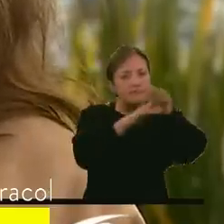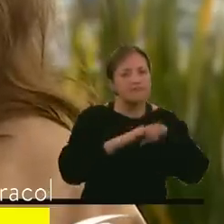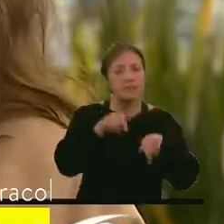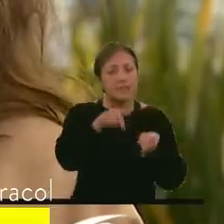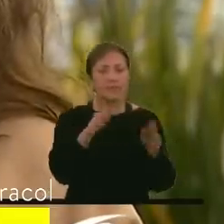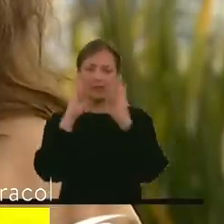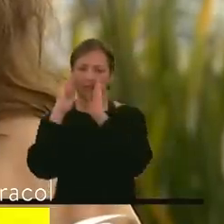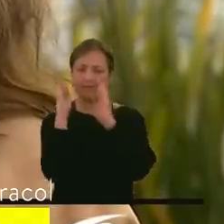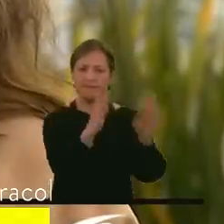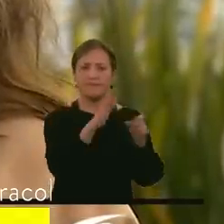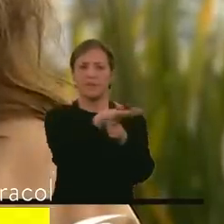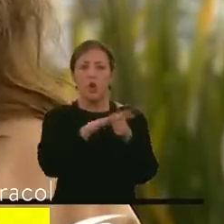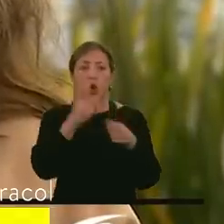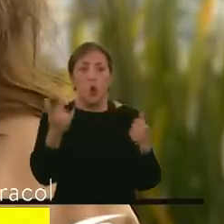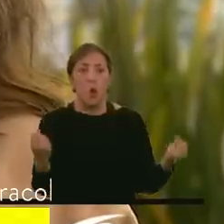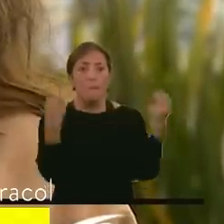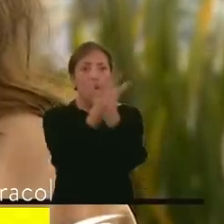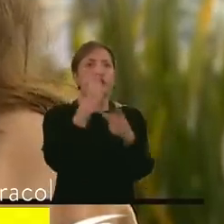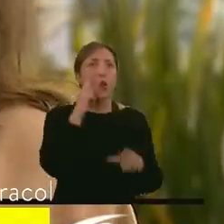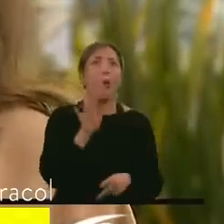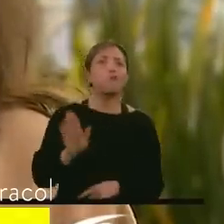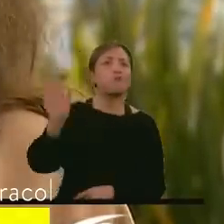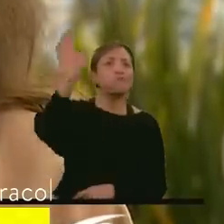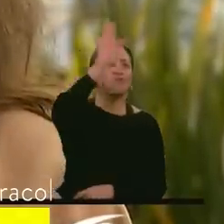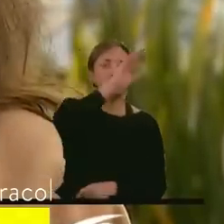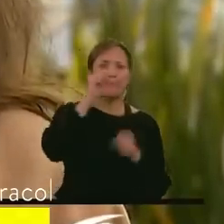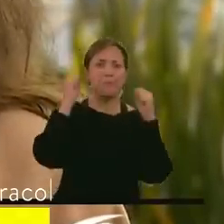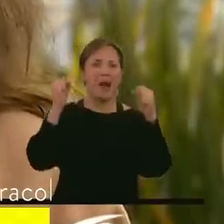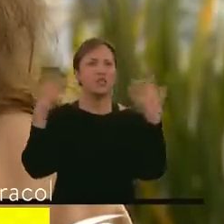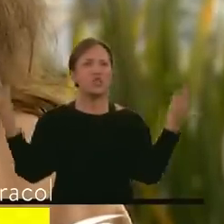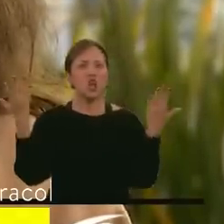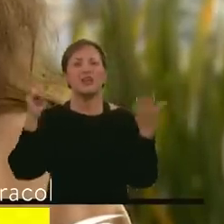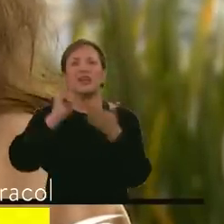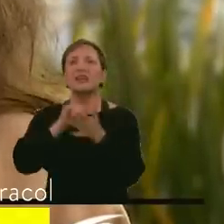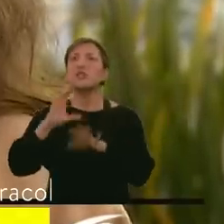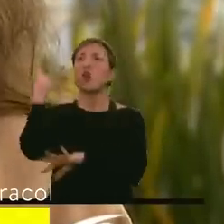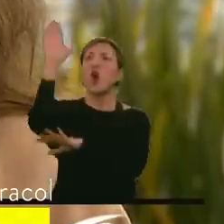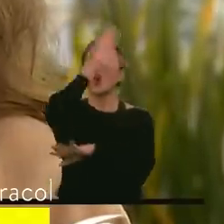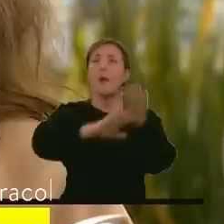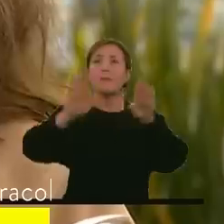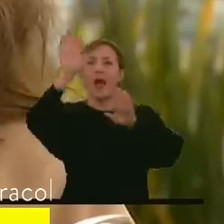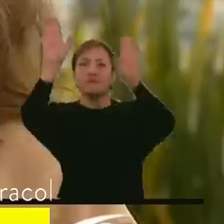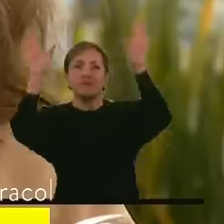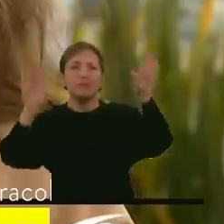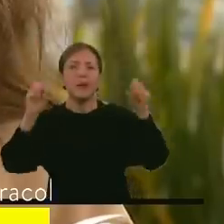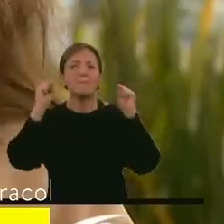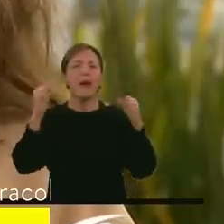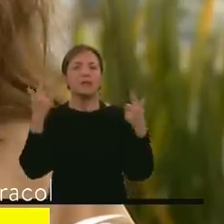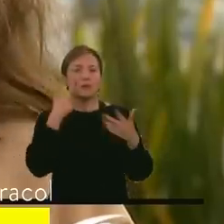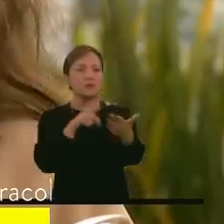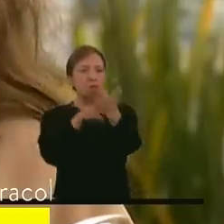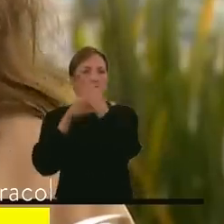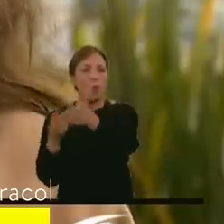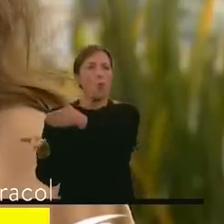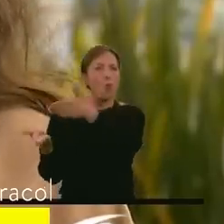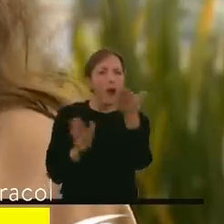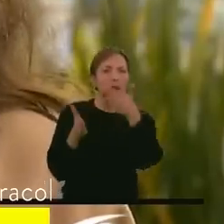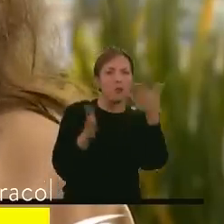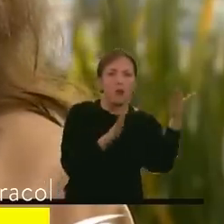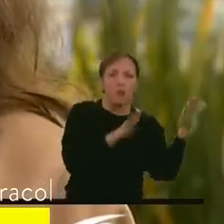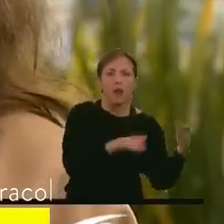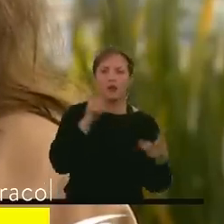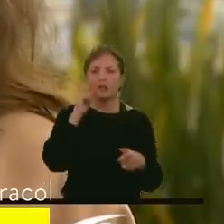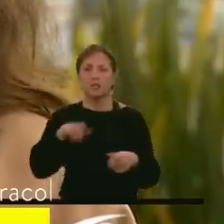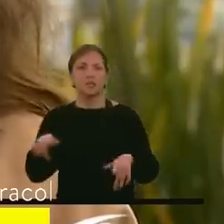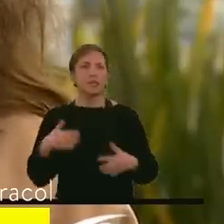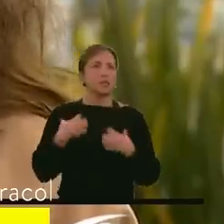situación urgente de violencia en los territorios, en muchos territorios de Colombia donde se está viviendo la muerte y la zozobra. Creemos